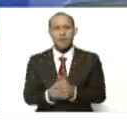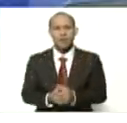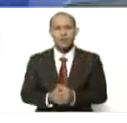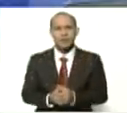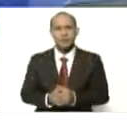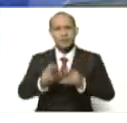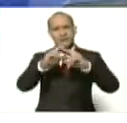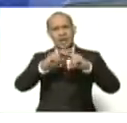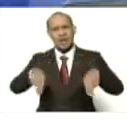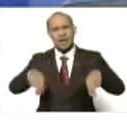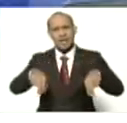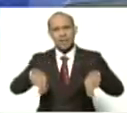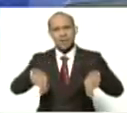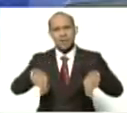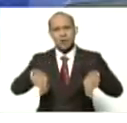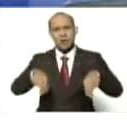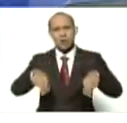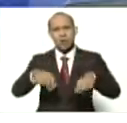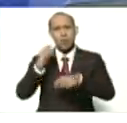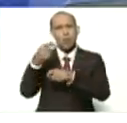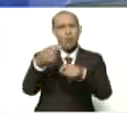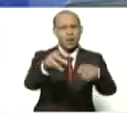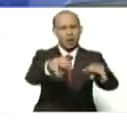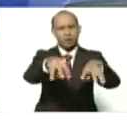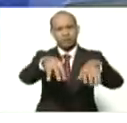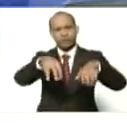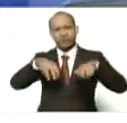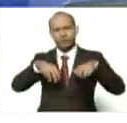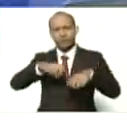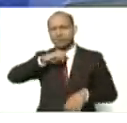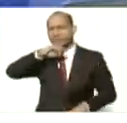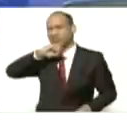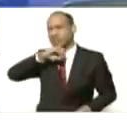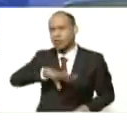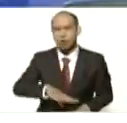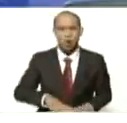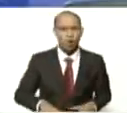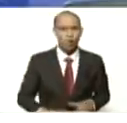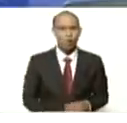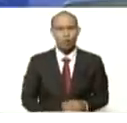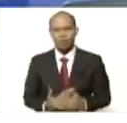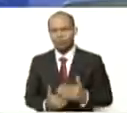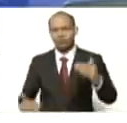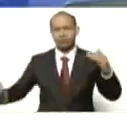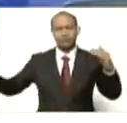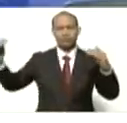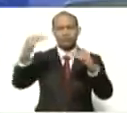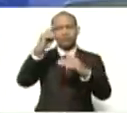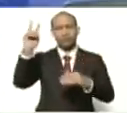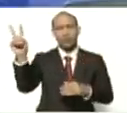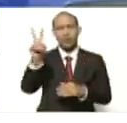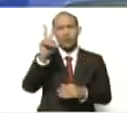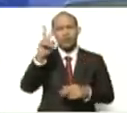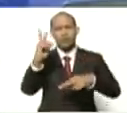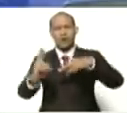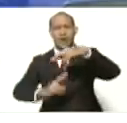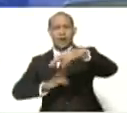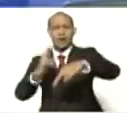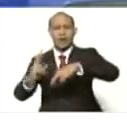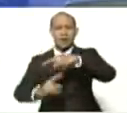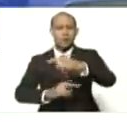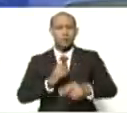pesca de arrastre en venezuela hito histórico logro histórico de venezuela y de la revolución